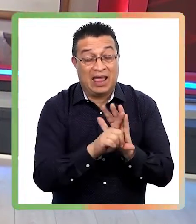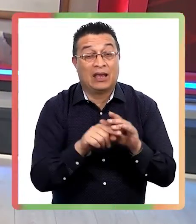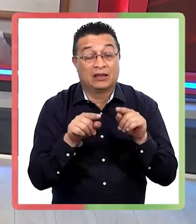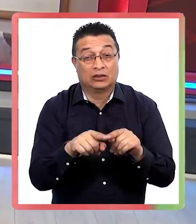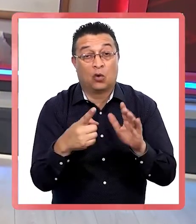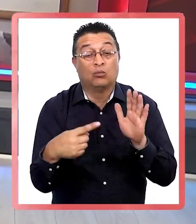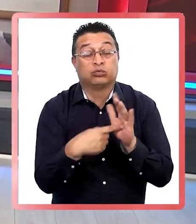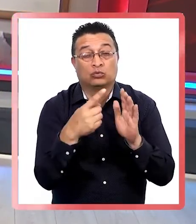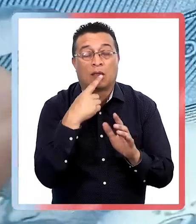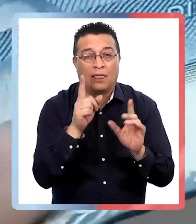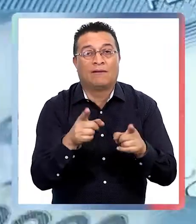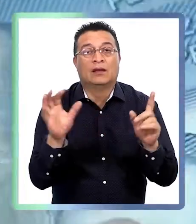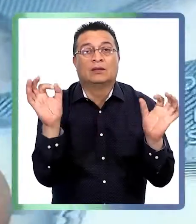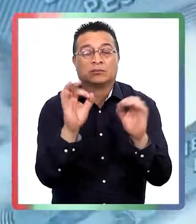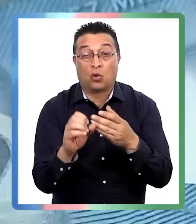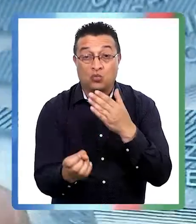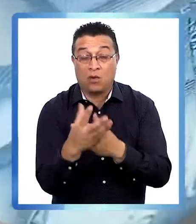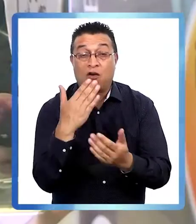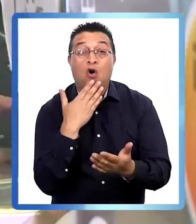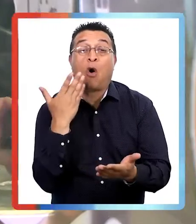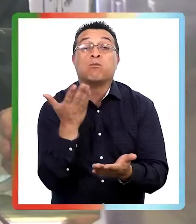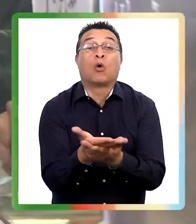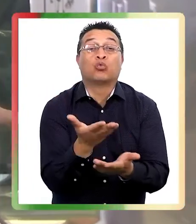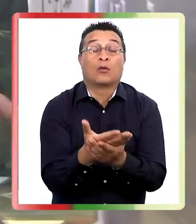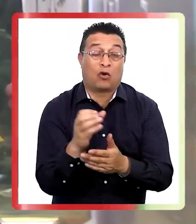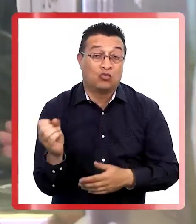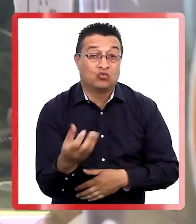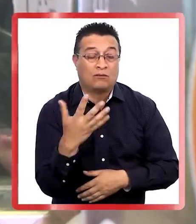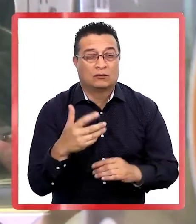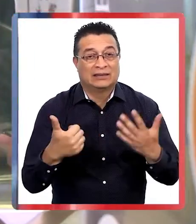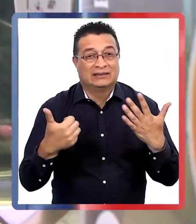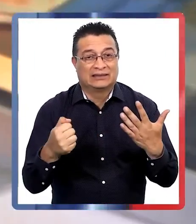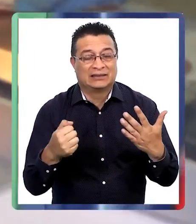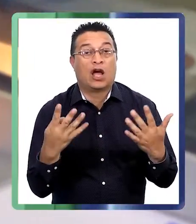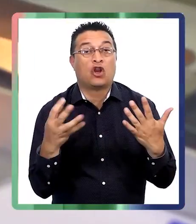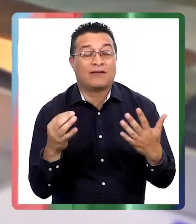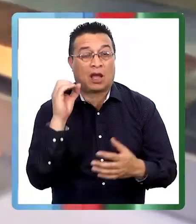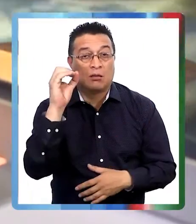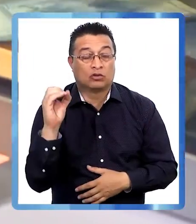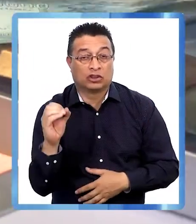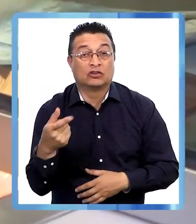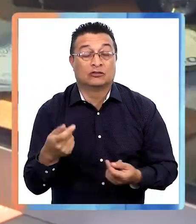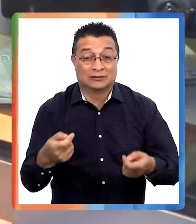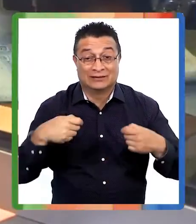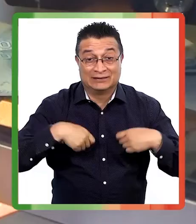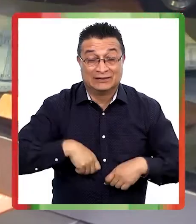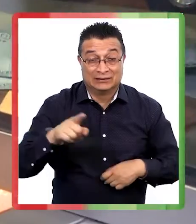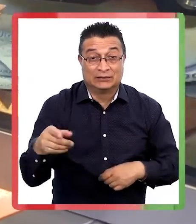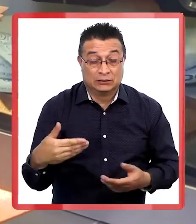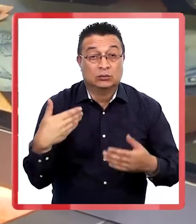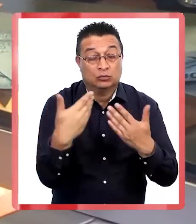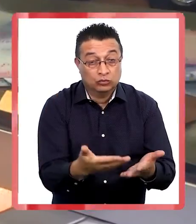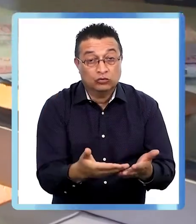porque aquí hay un punto que hay que explicar. Para saber si los nuevos postulantes, estoy hablando de los que están entre el 60 y 90% del ingreso del país, se